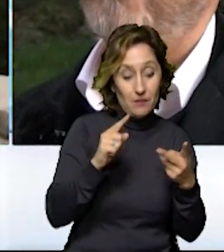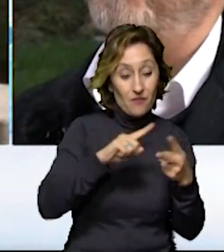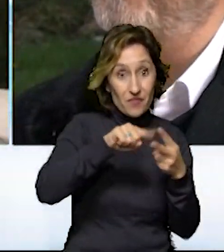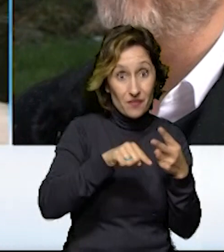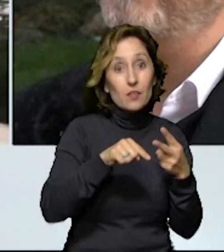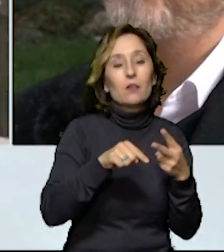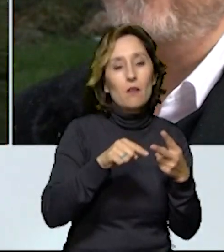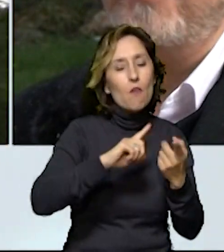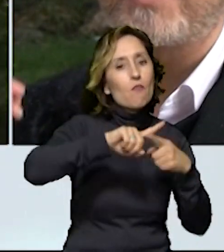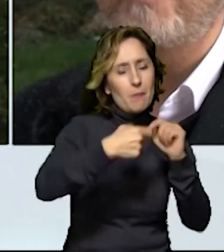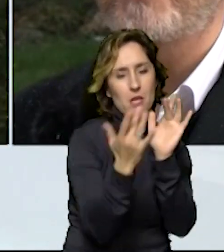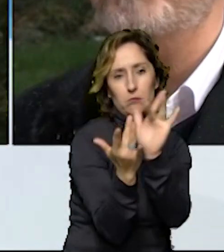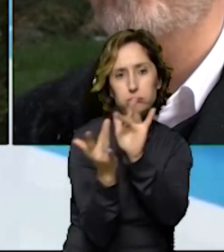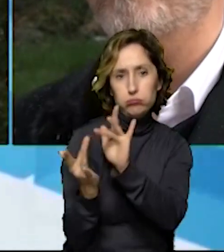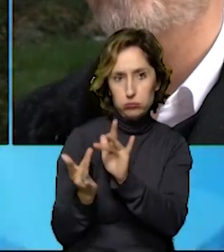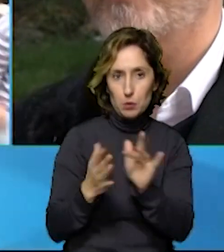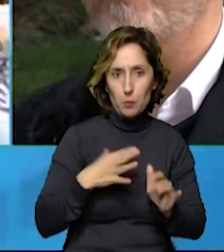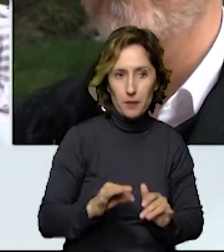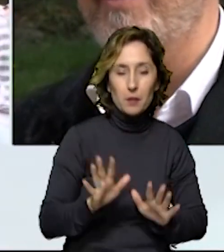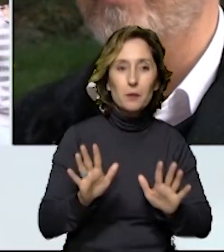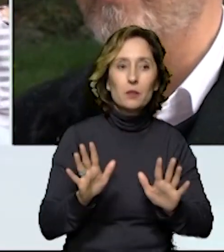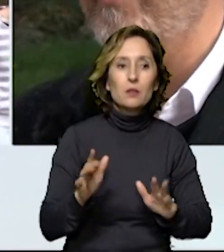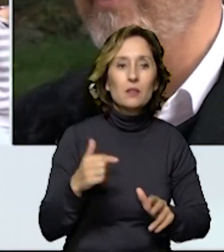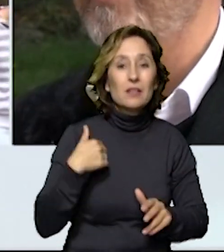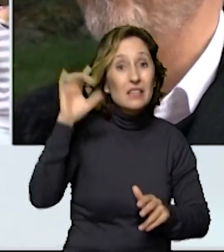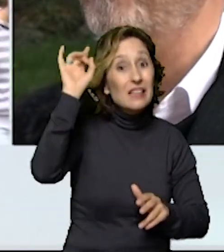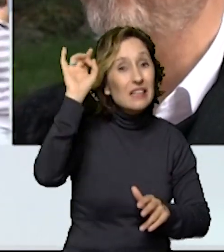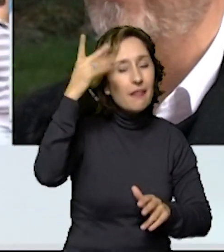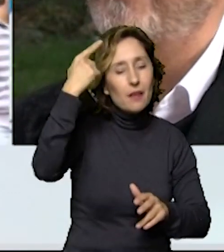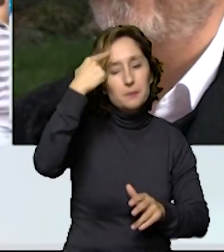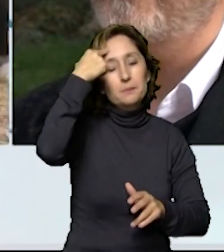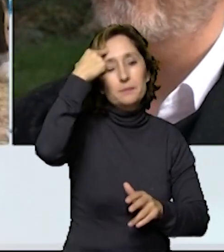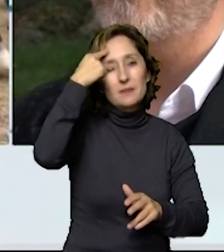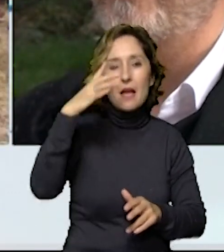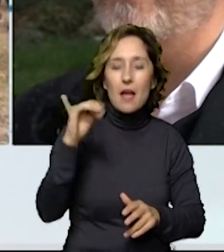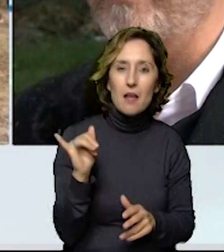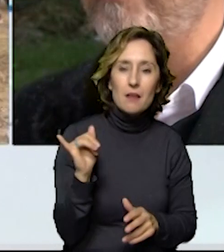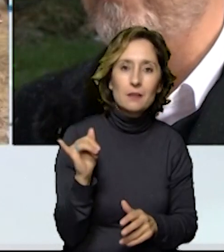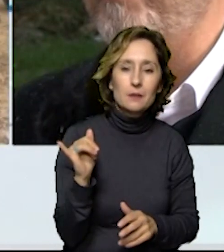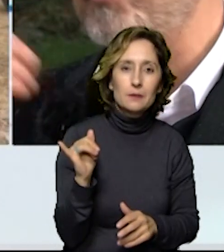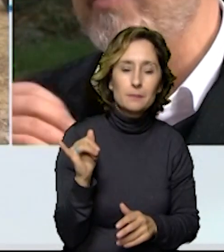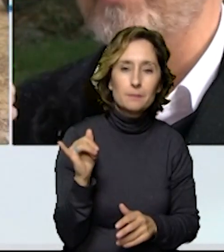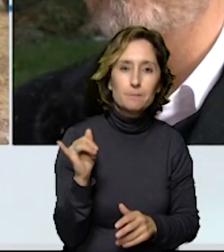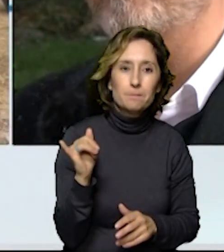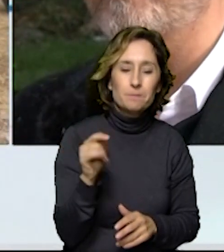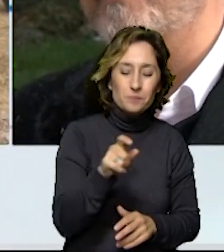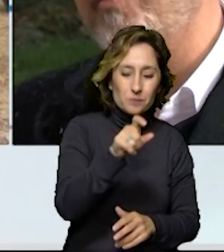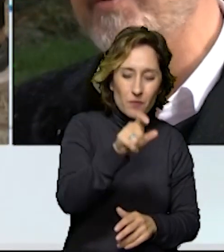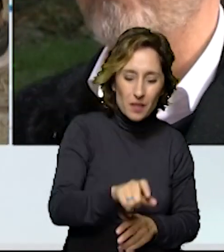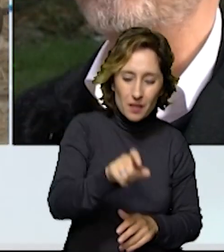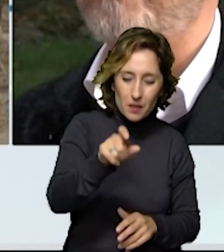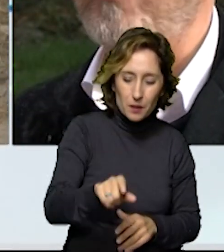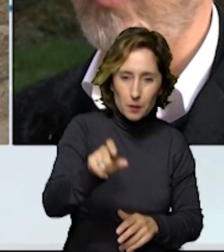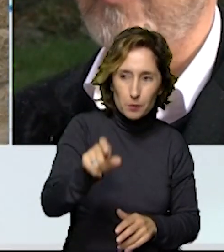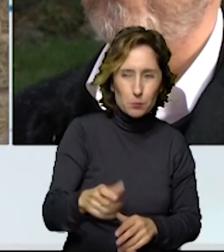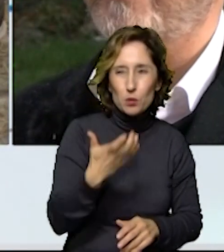¿no? Pero a mí lo que siempre es una idea que queda ahí, que hay personas que, estoy